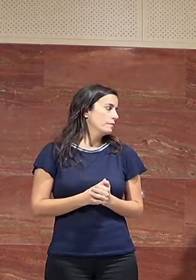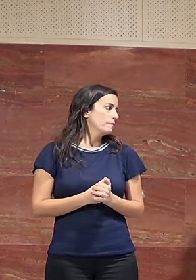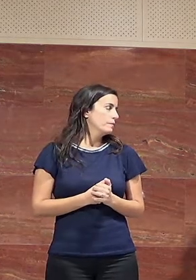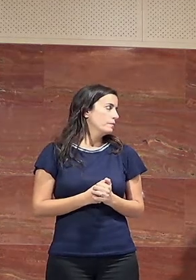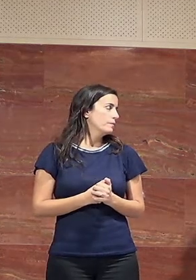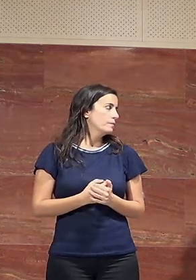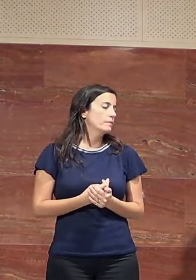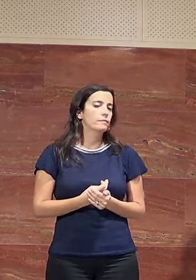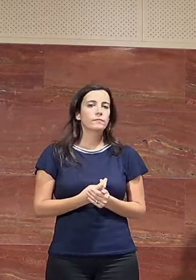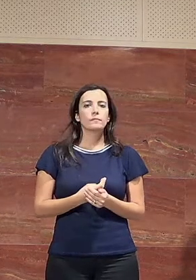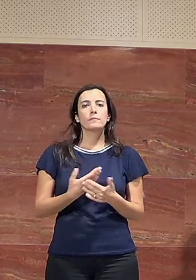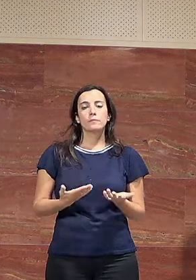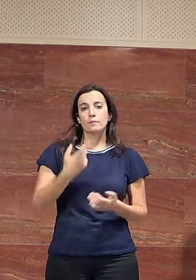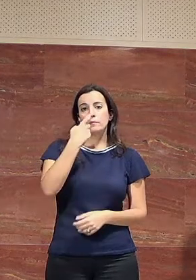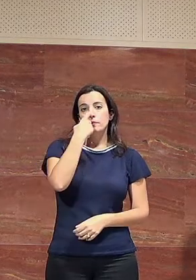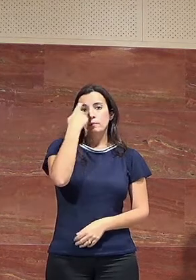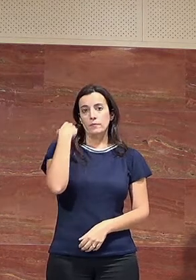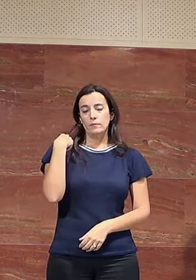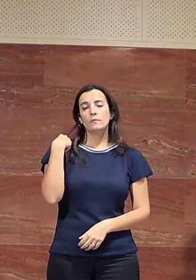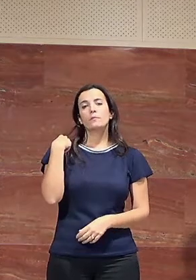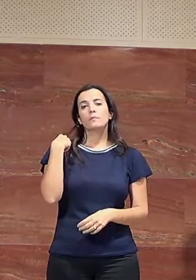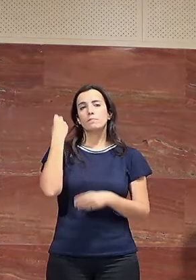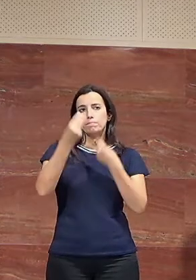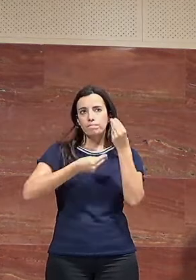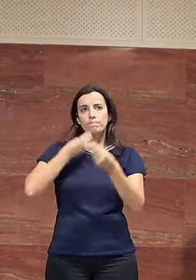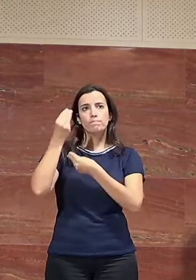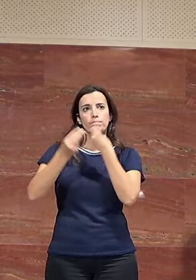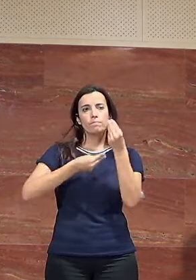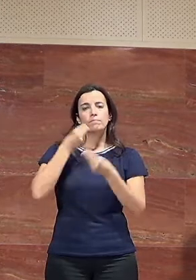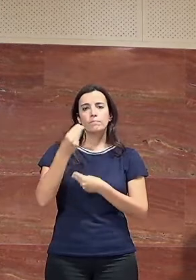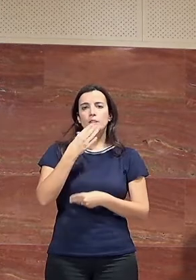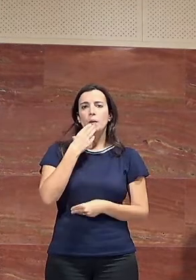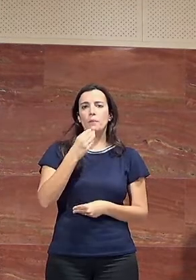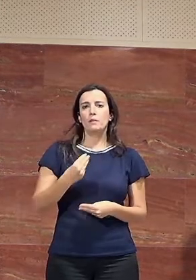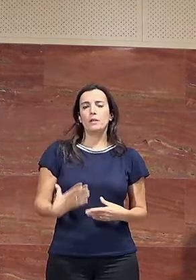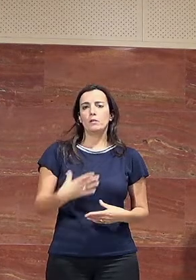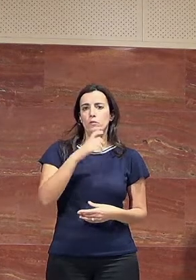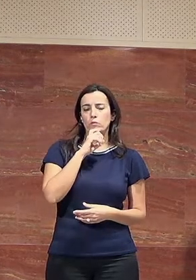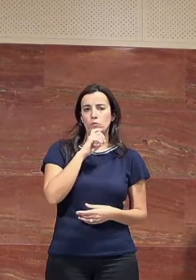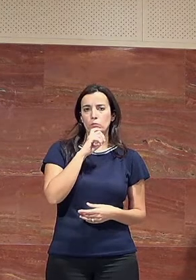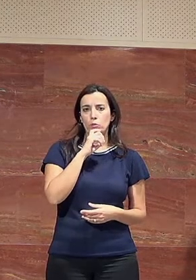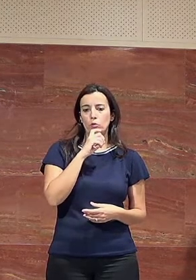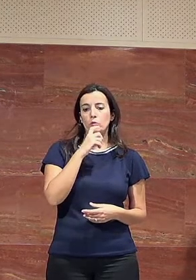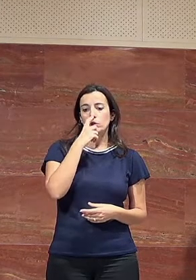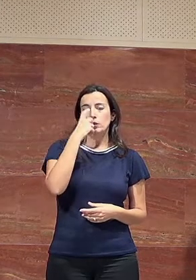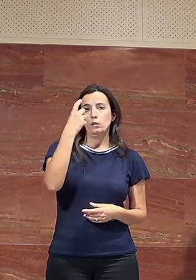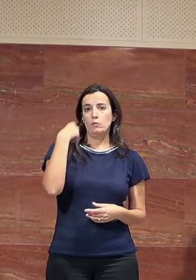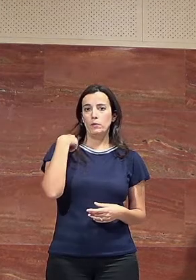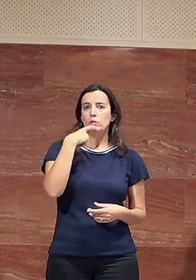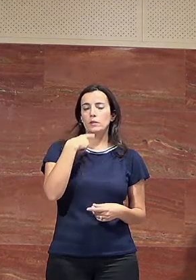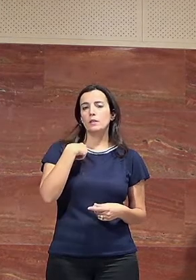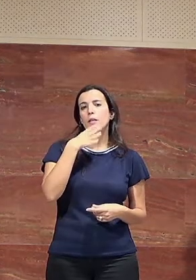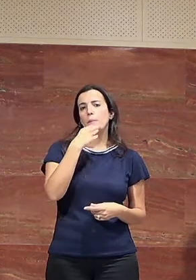Bien, así que el año pasado nos estuvimos preguntando y nos estuvieron preguntando cómo envejecer bien. Nos dijeron el año pasado que mediante el envejecimiento